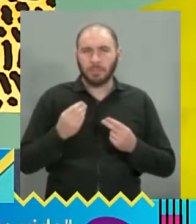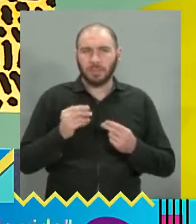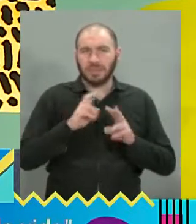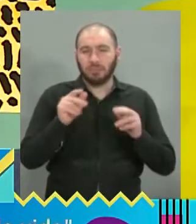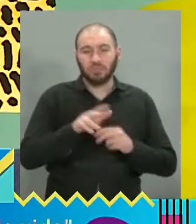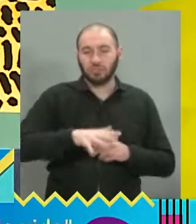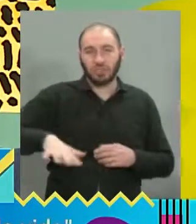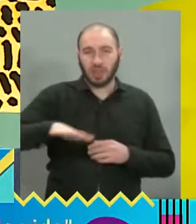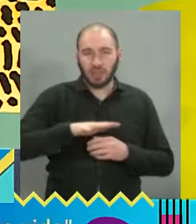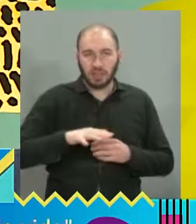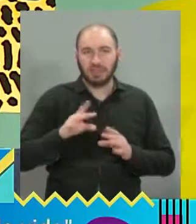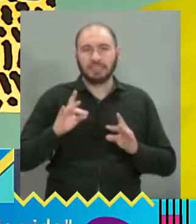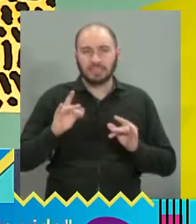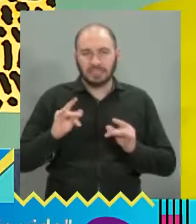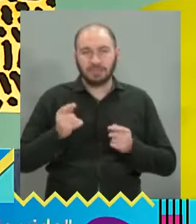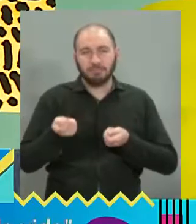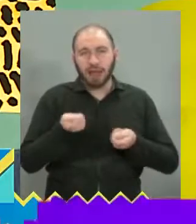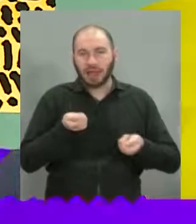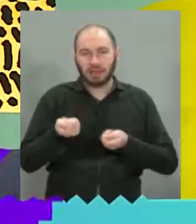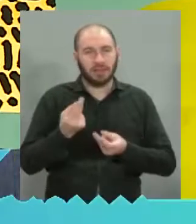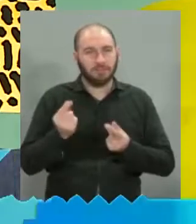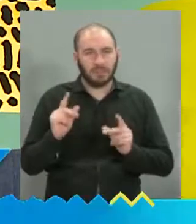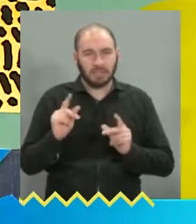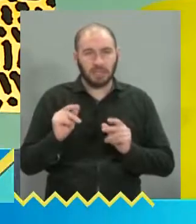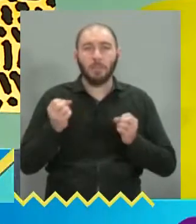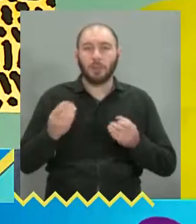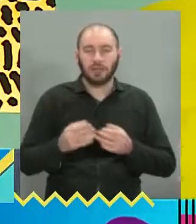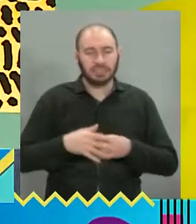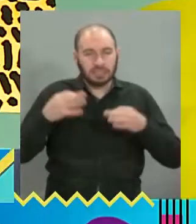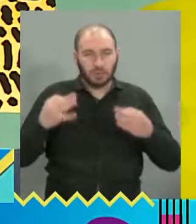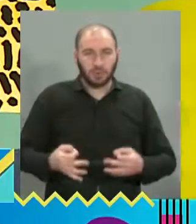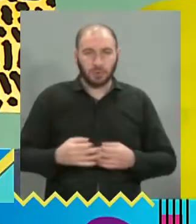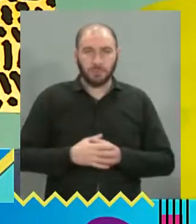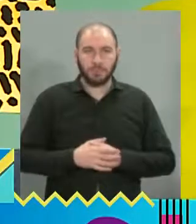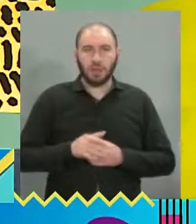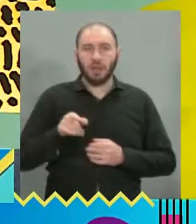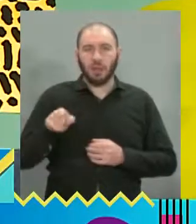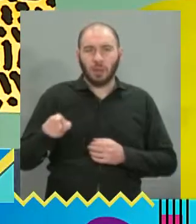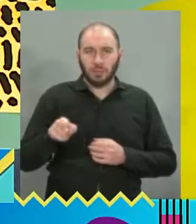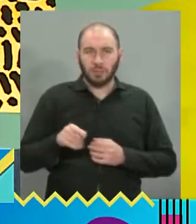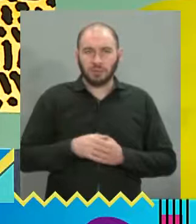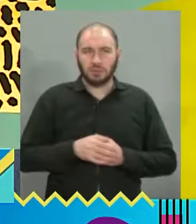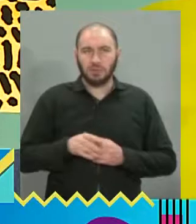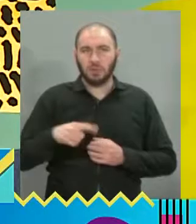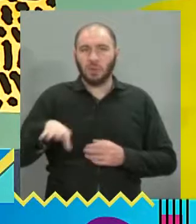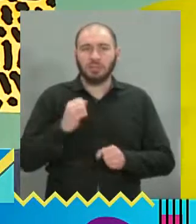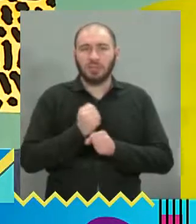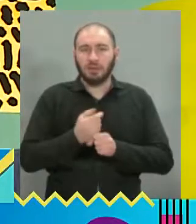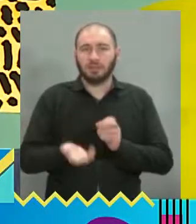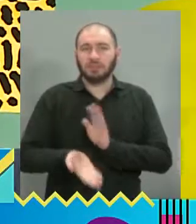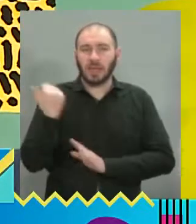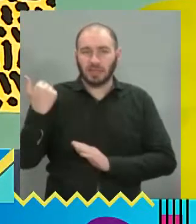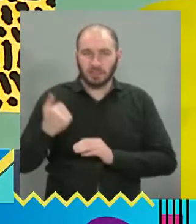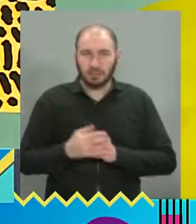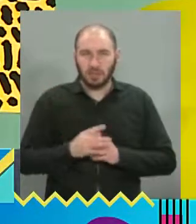nivel social es muy difícil de manejarlo. Porque lo más probable es que a vos te saquen de tu ámbito laboral y